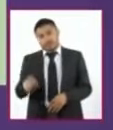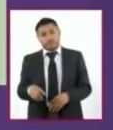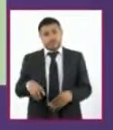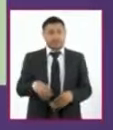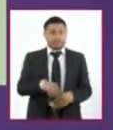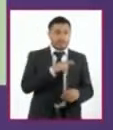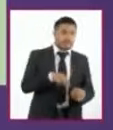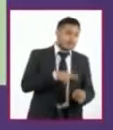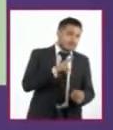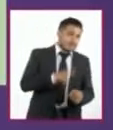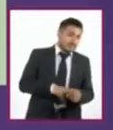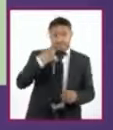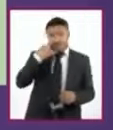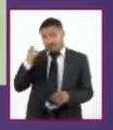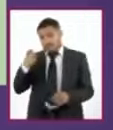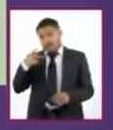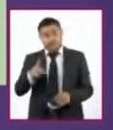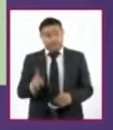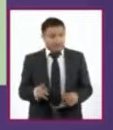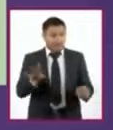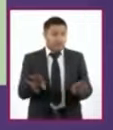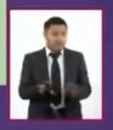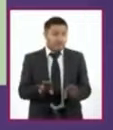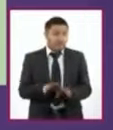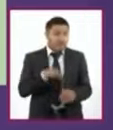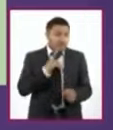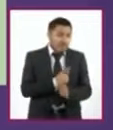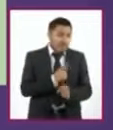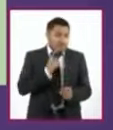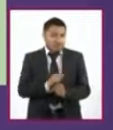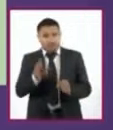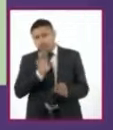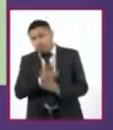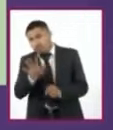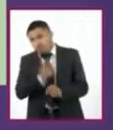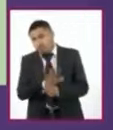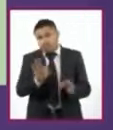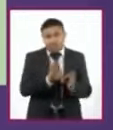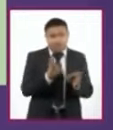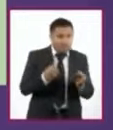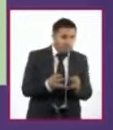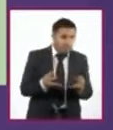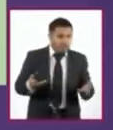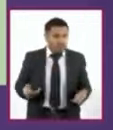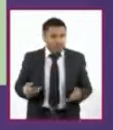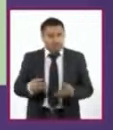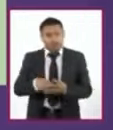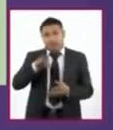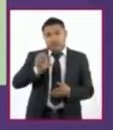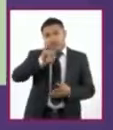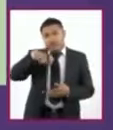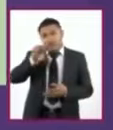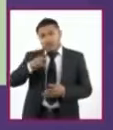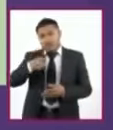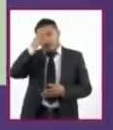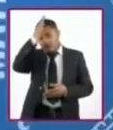irregulares. Pero, ¿cómo podemos saber cuál de las figuras pueden tener eje de simetría